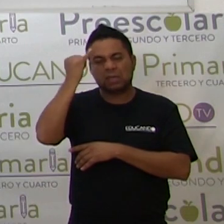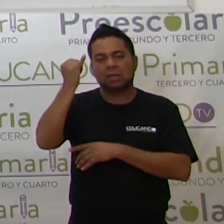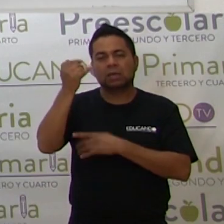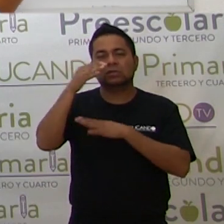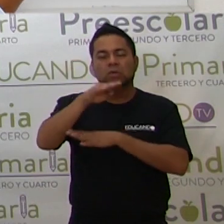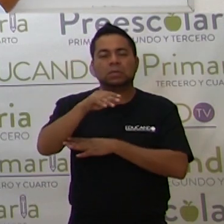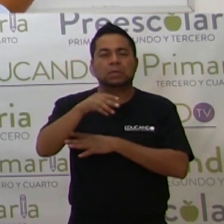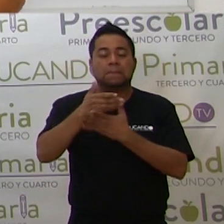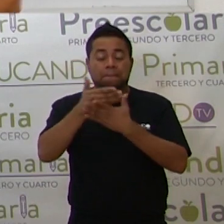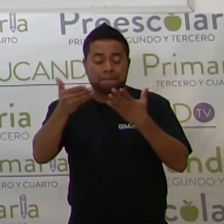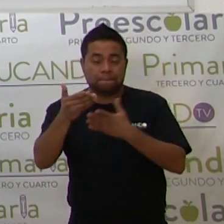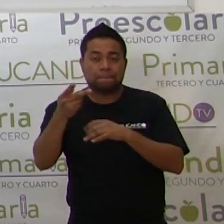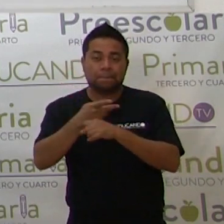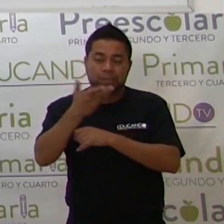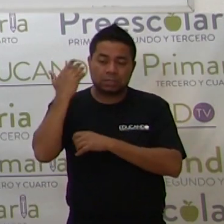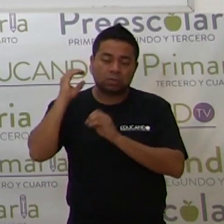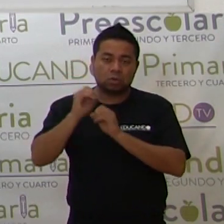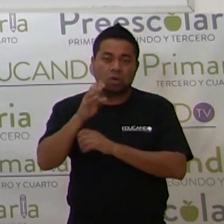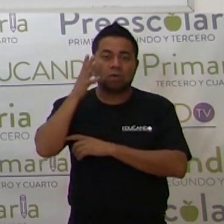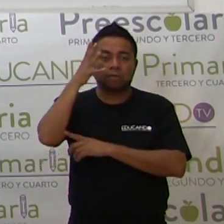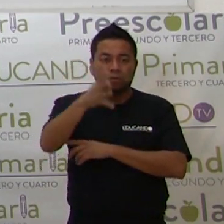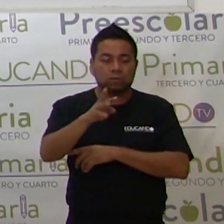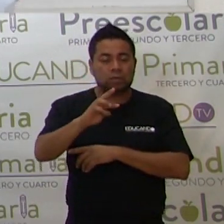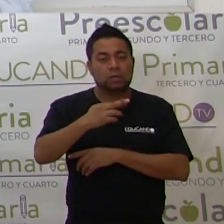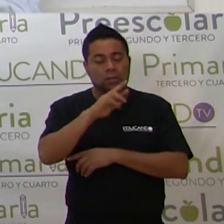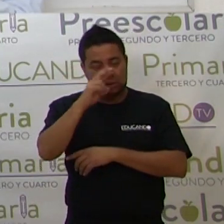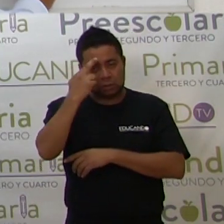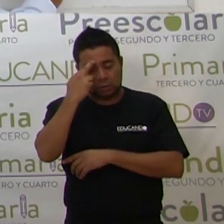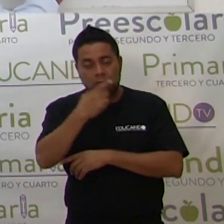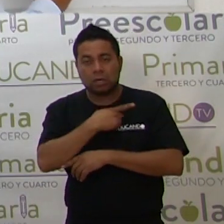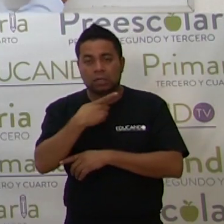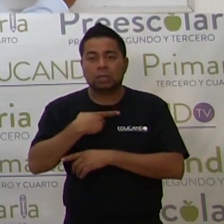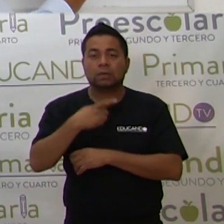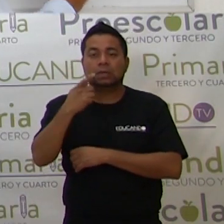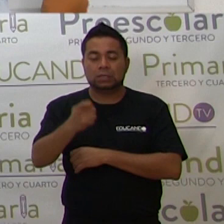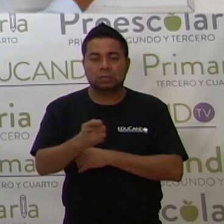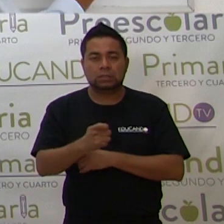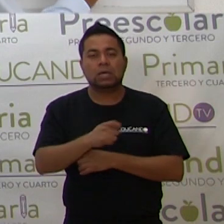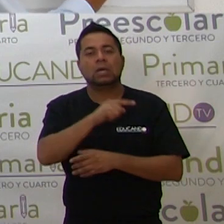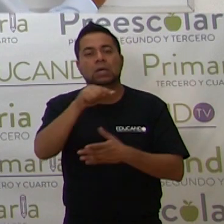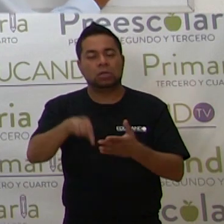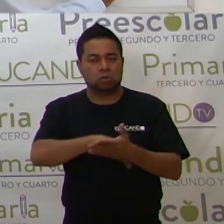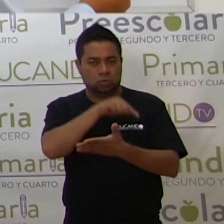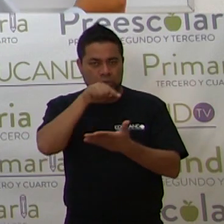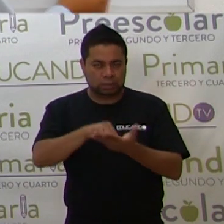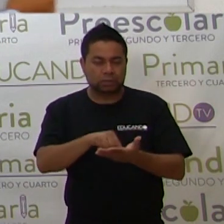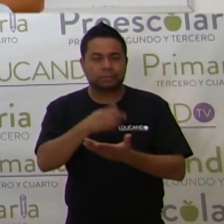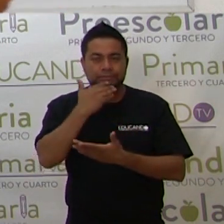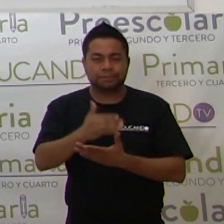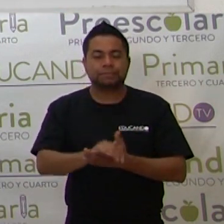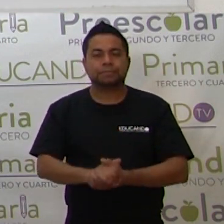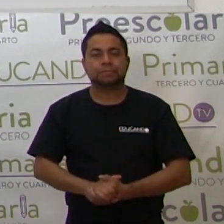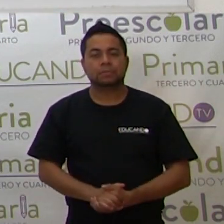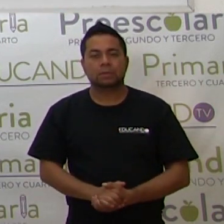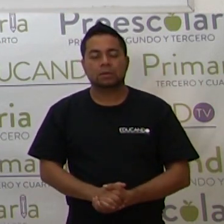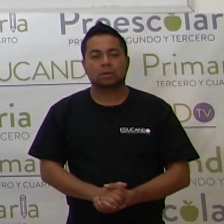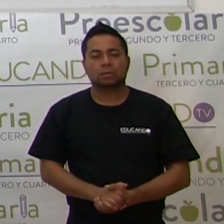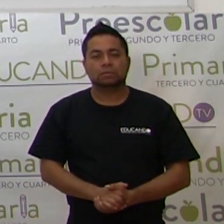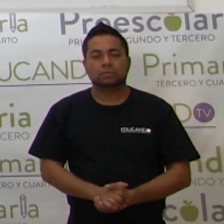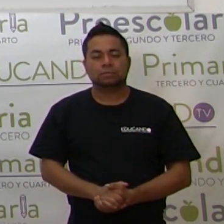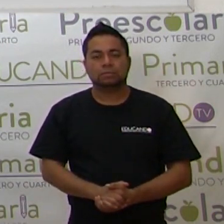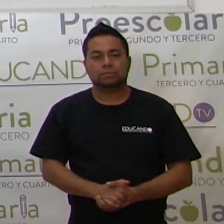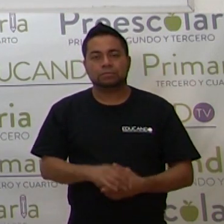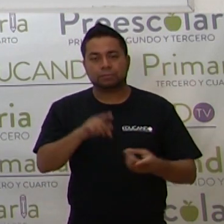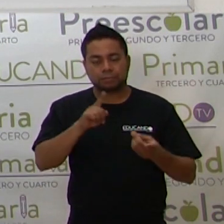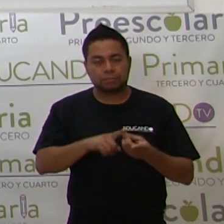de recordar también, muy en cuenta, el lugar. ¿Bien? ¿Dónde se